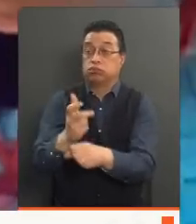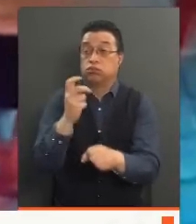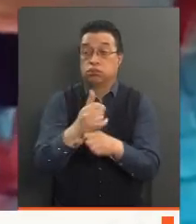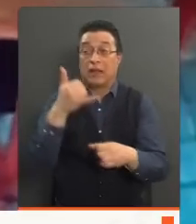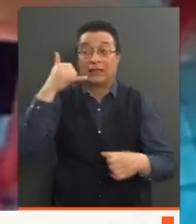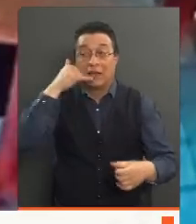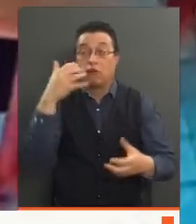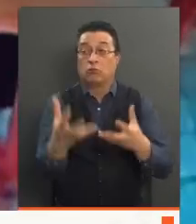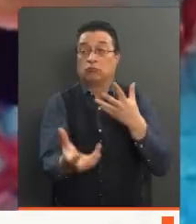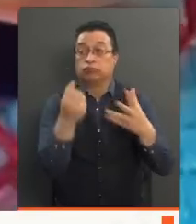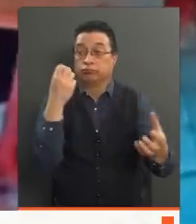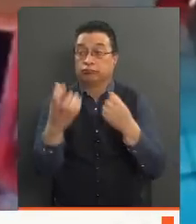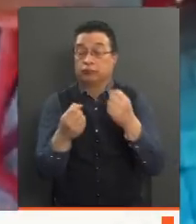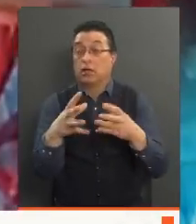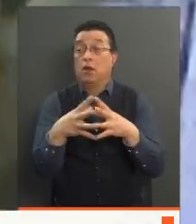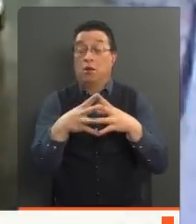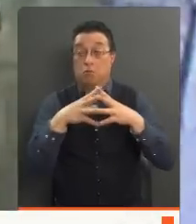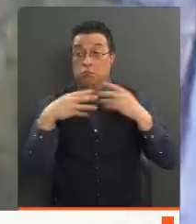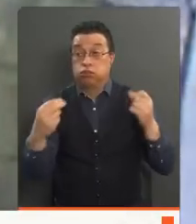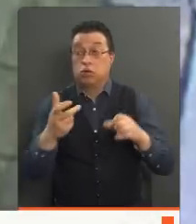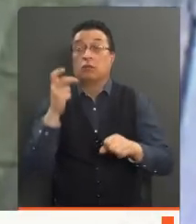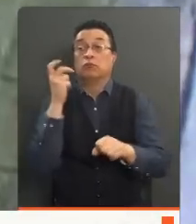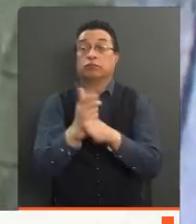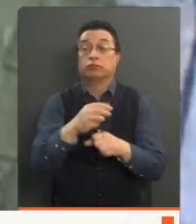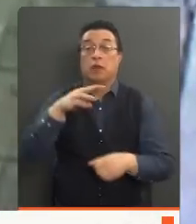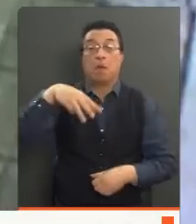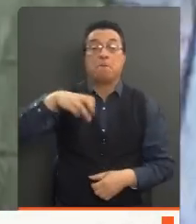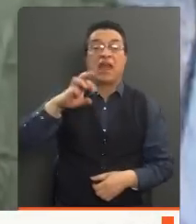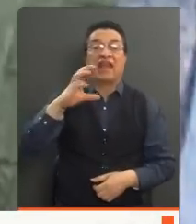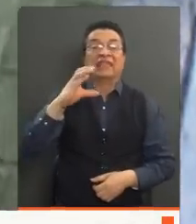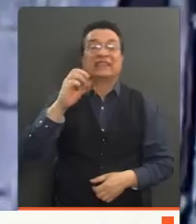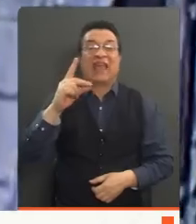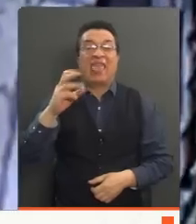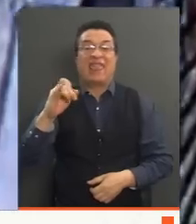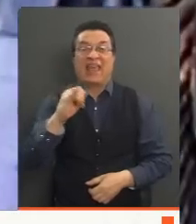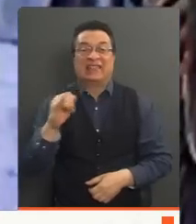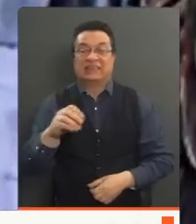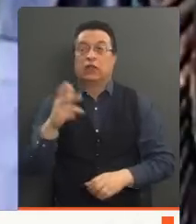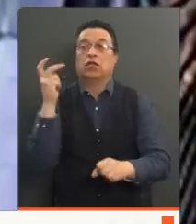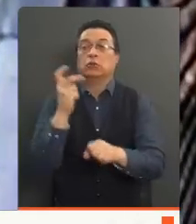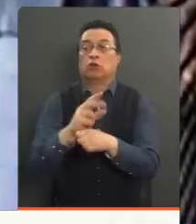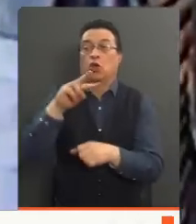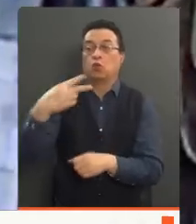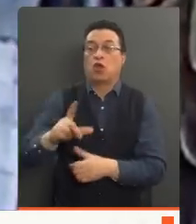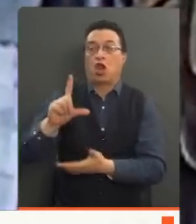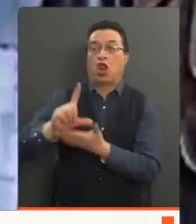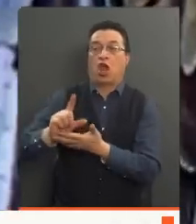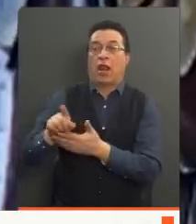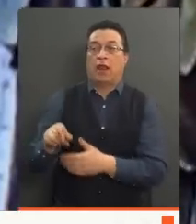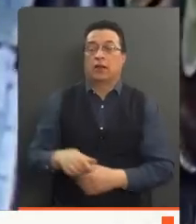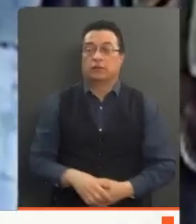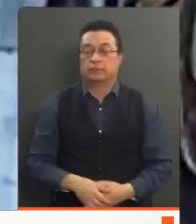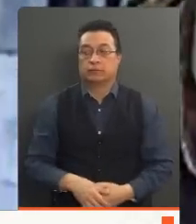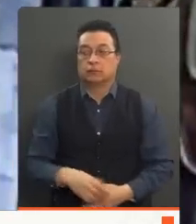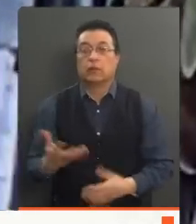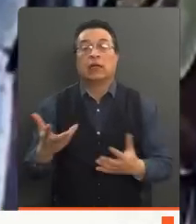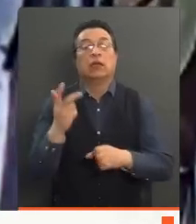celulares. Y al escapar, se robaron un Mercedes-Benz del dueño del local. ¿Qué robaron? Teléfono.